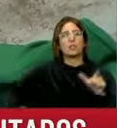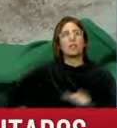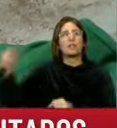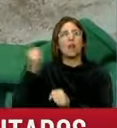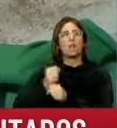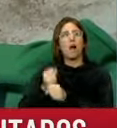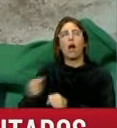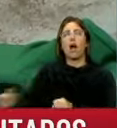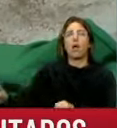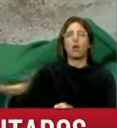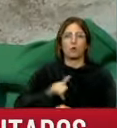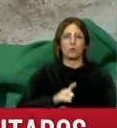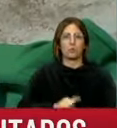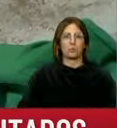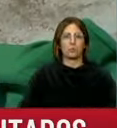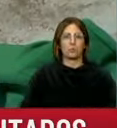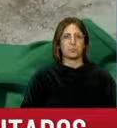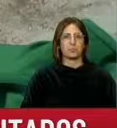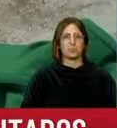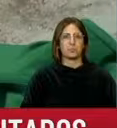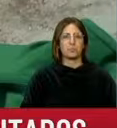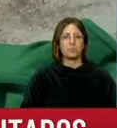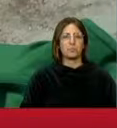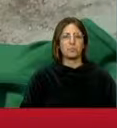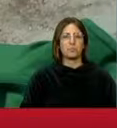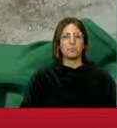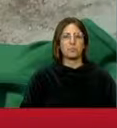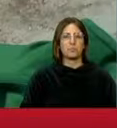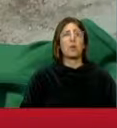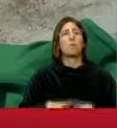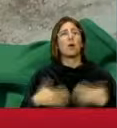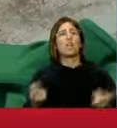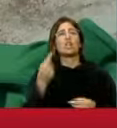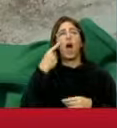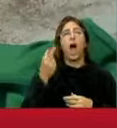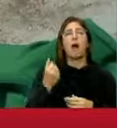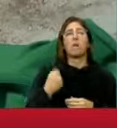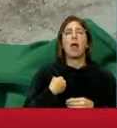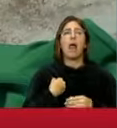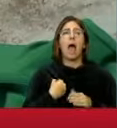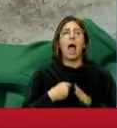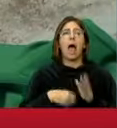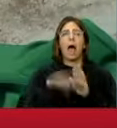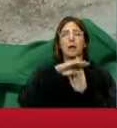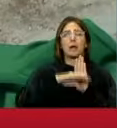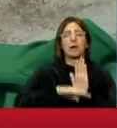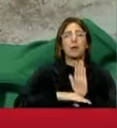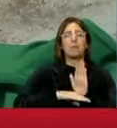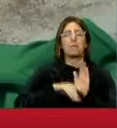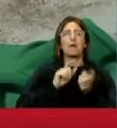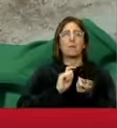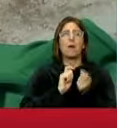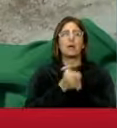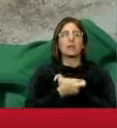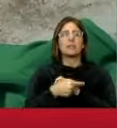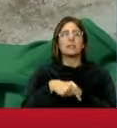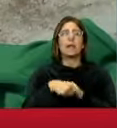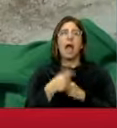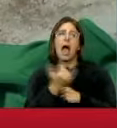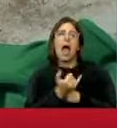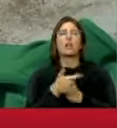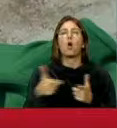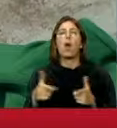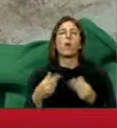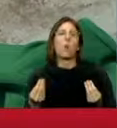tipo seguramente chocho, dijo, llévensela, muchacho, ¿o no? Claro, lleva una máscara, tío. Claro, contentísimo el hombre. Si les van a tirar la máscara.